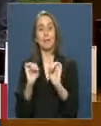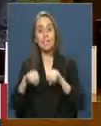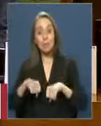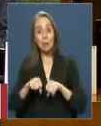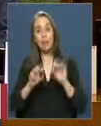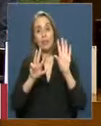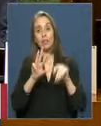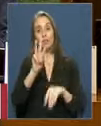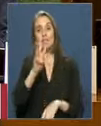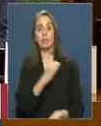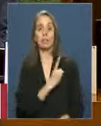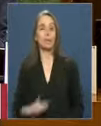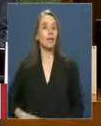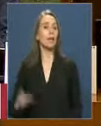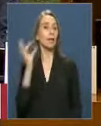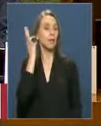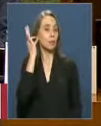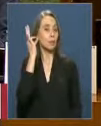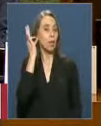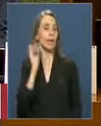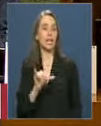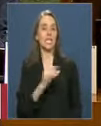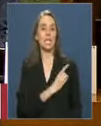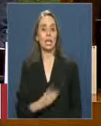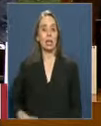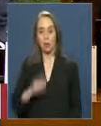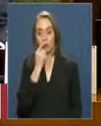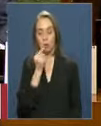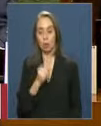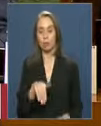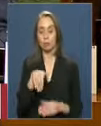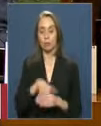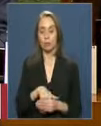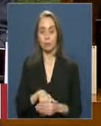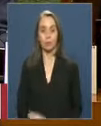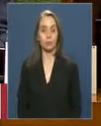de 93 diputadas y diputados. En votación.